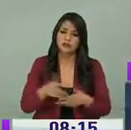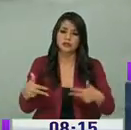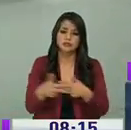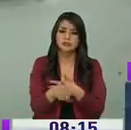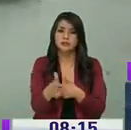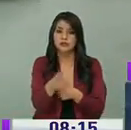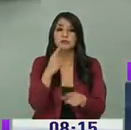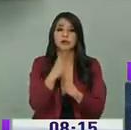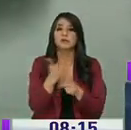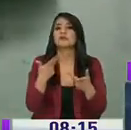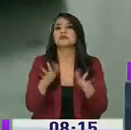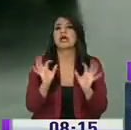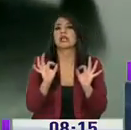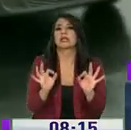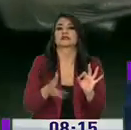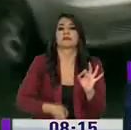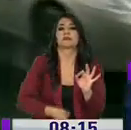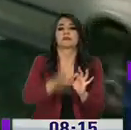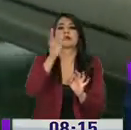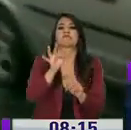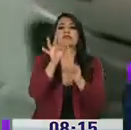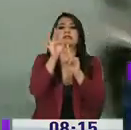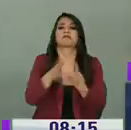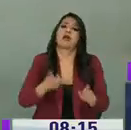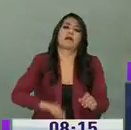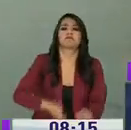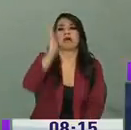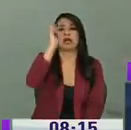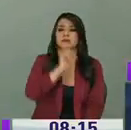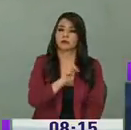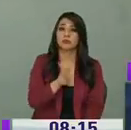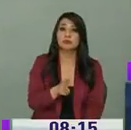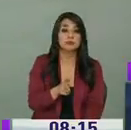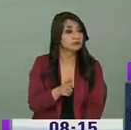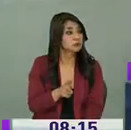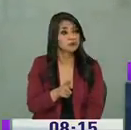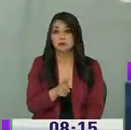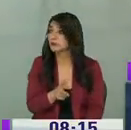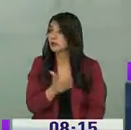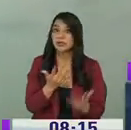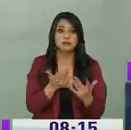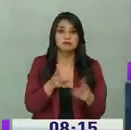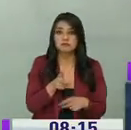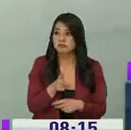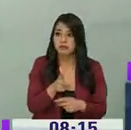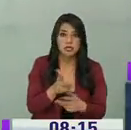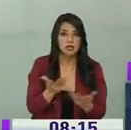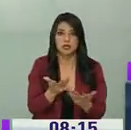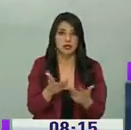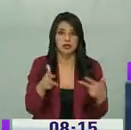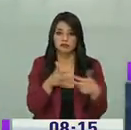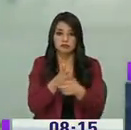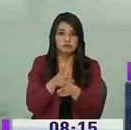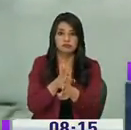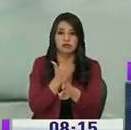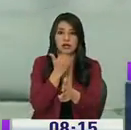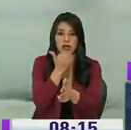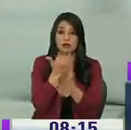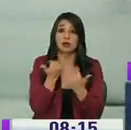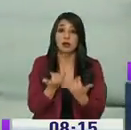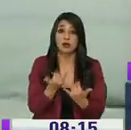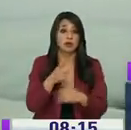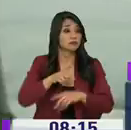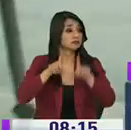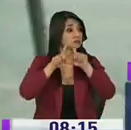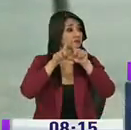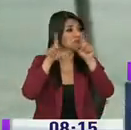porque estamos en la vía principal, tenemos que pasar pues sin darnos cuenta. Ahora, el ofrecimiento de la